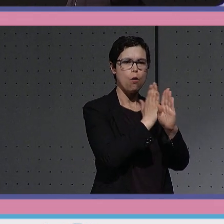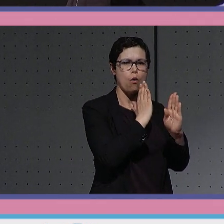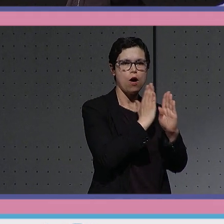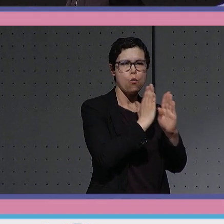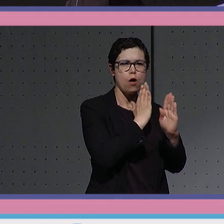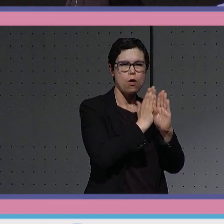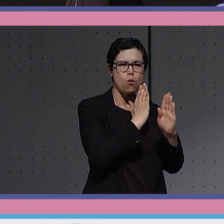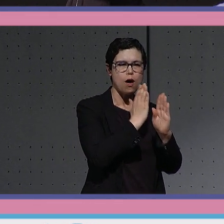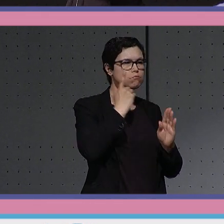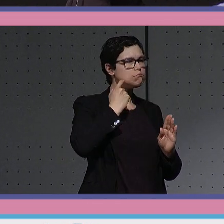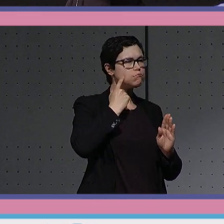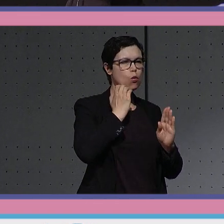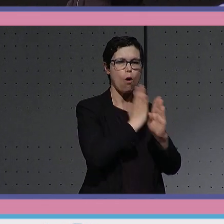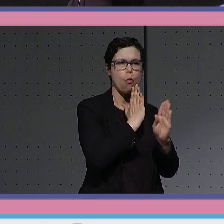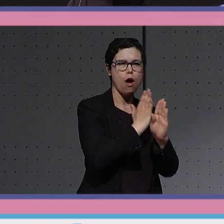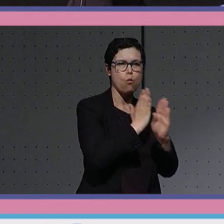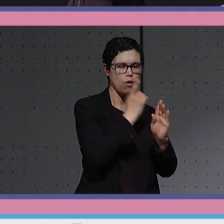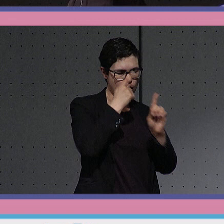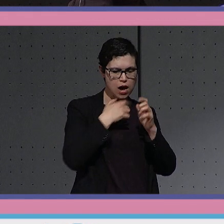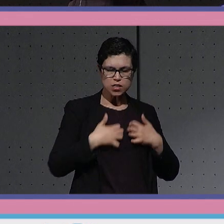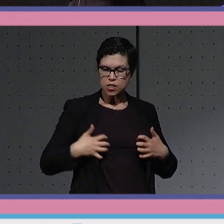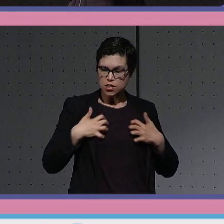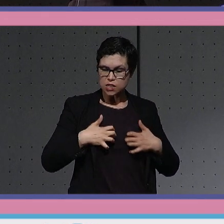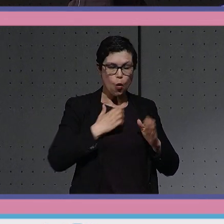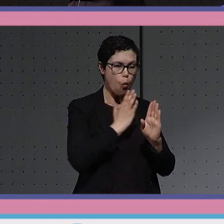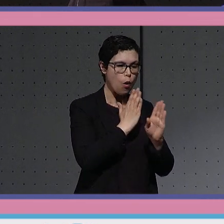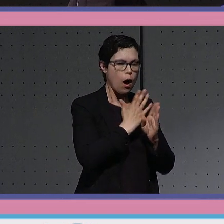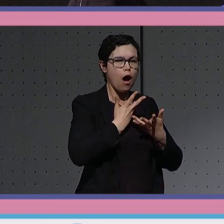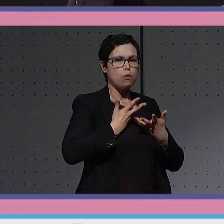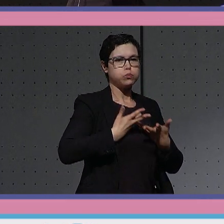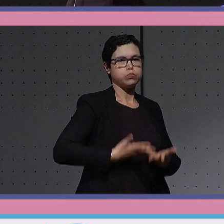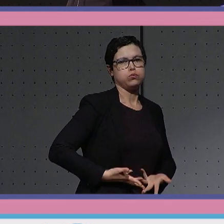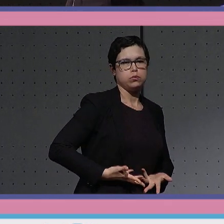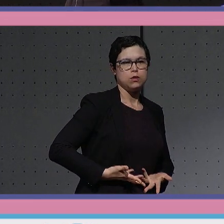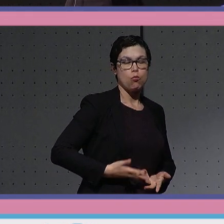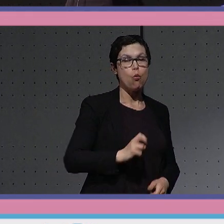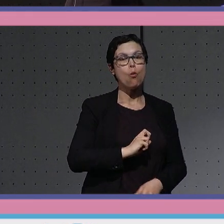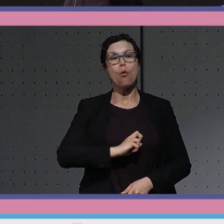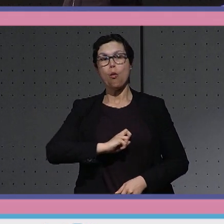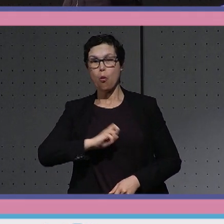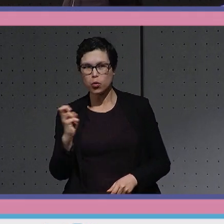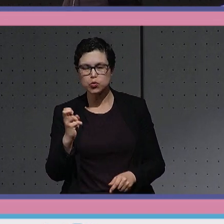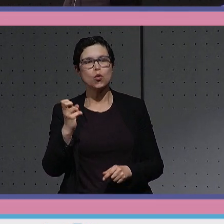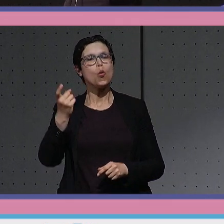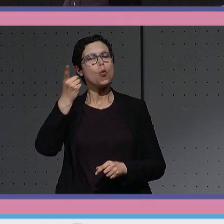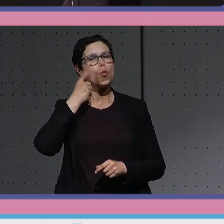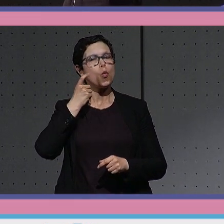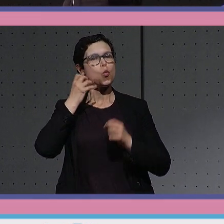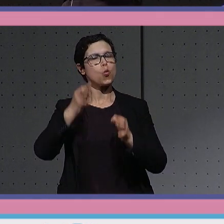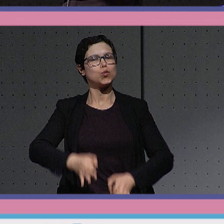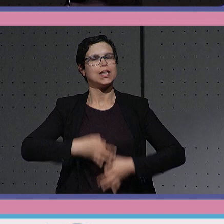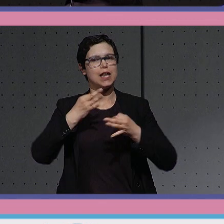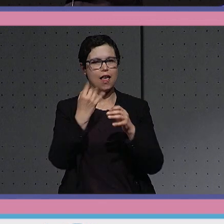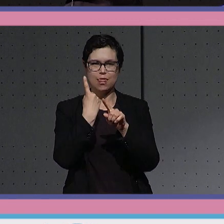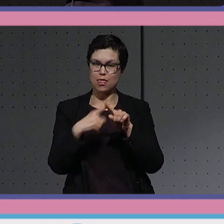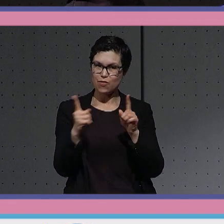hacen, son para neutralizar la ansiedad. Muchas veces muy diferente a la necesidad de rutina y a la necesidad de mismidad que tienen